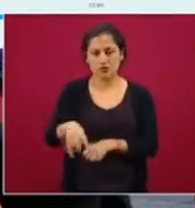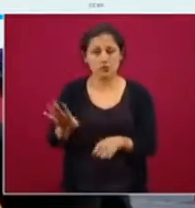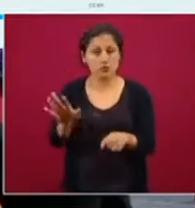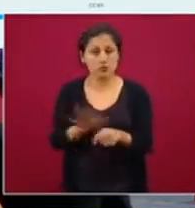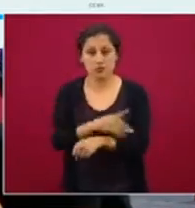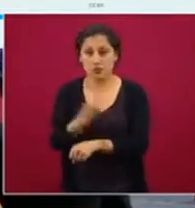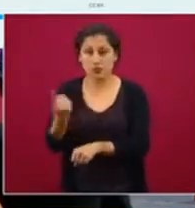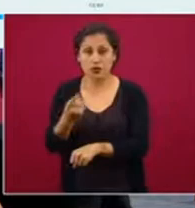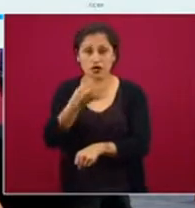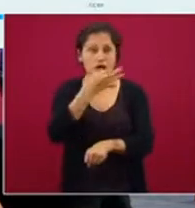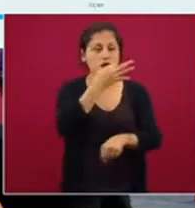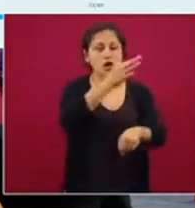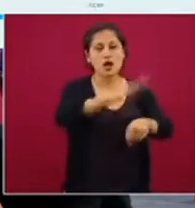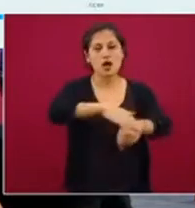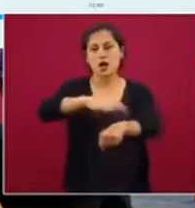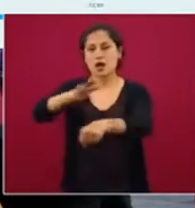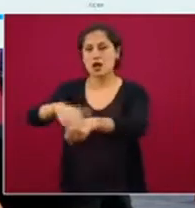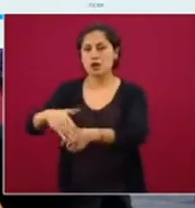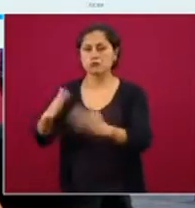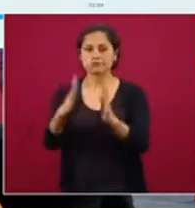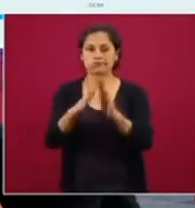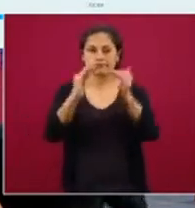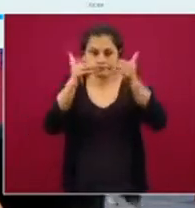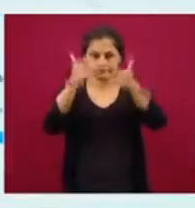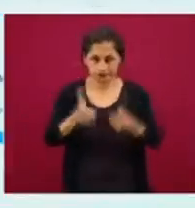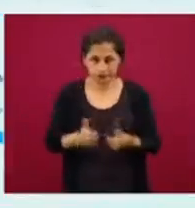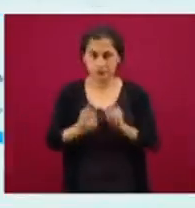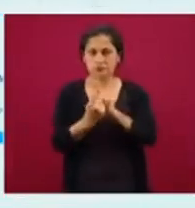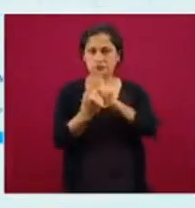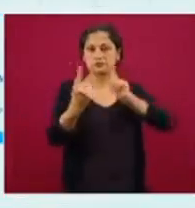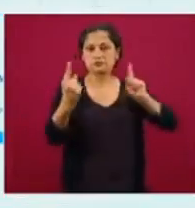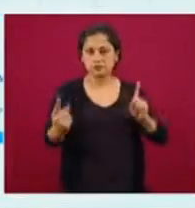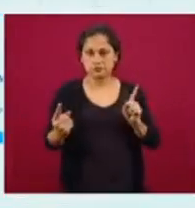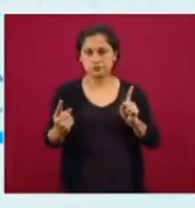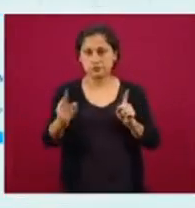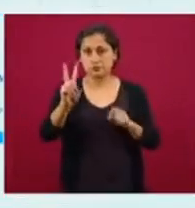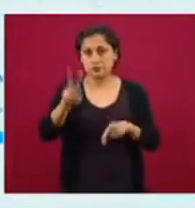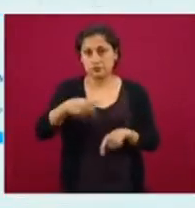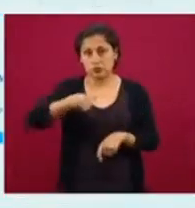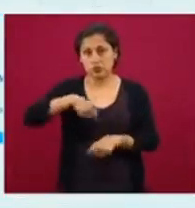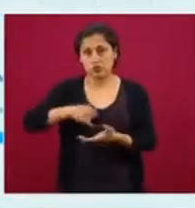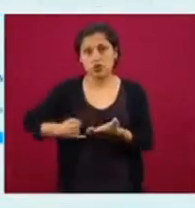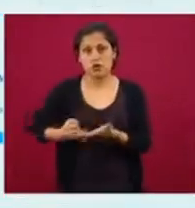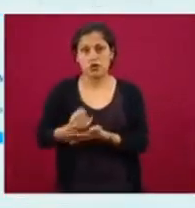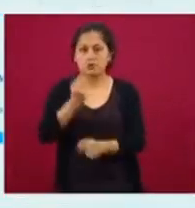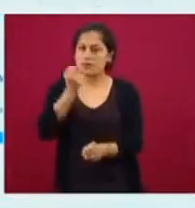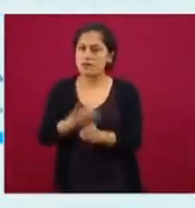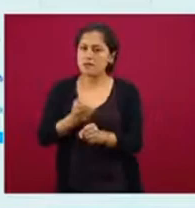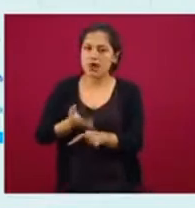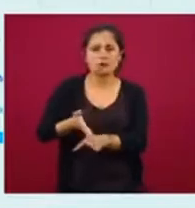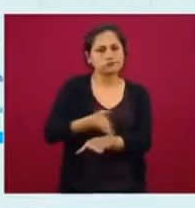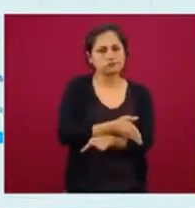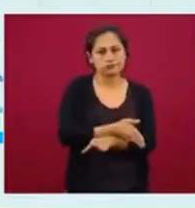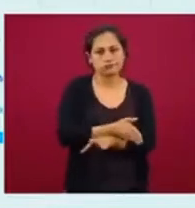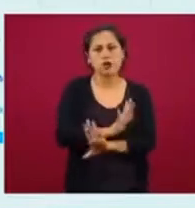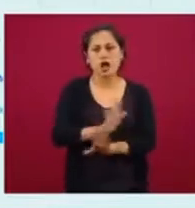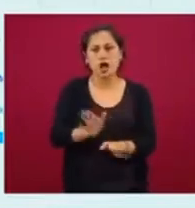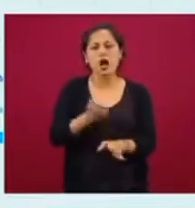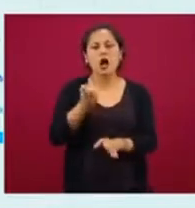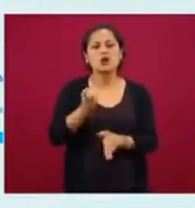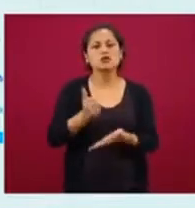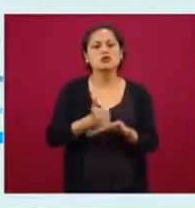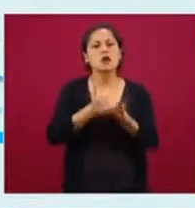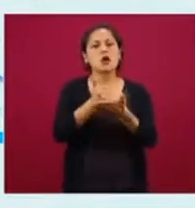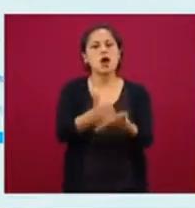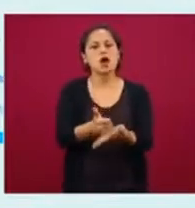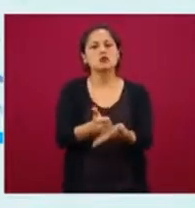de Sana Distancia, la mitigación comunitaria que fue adoptada muy tempranamente. Y aquí tenemos esto, y hemos tenido